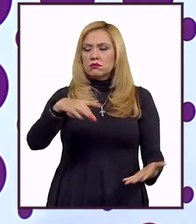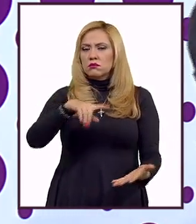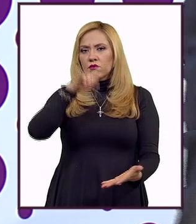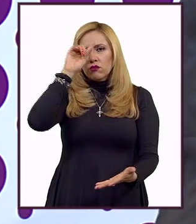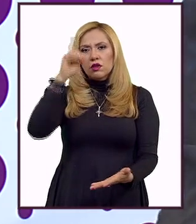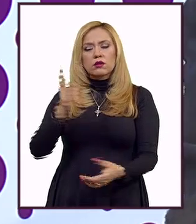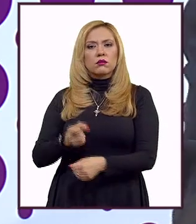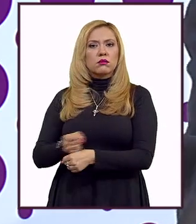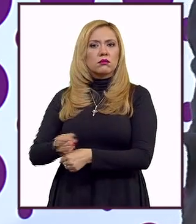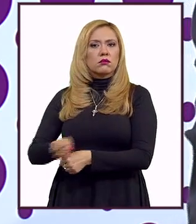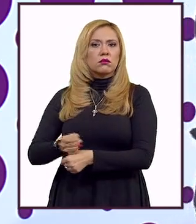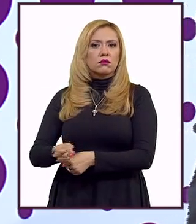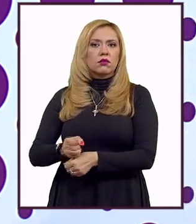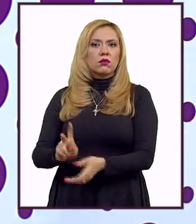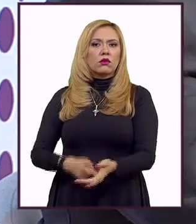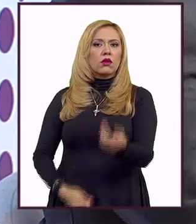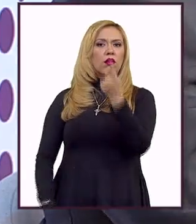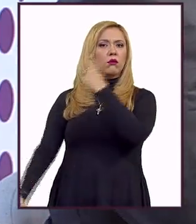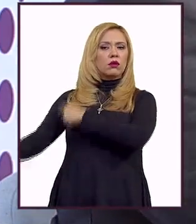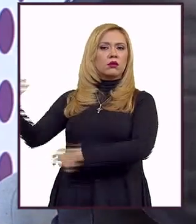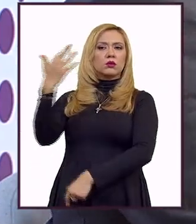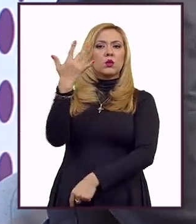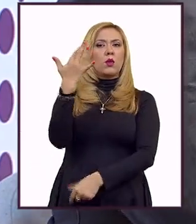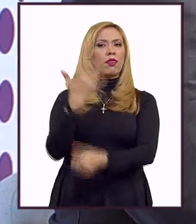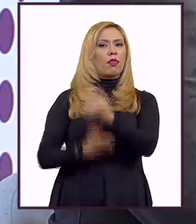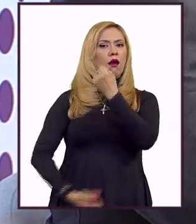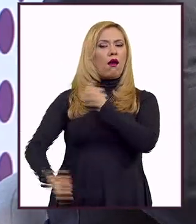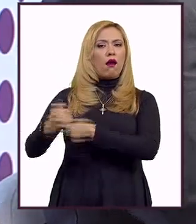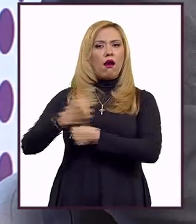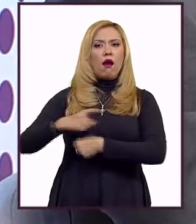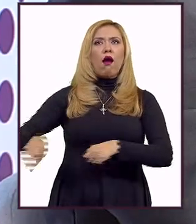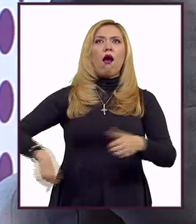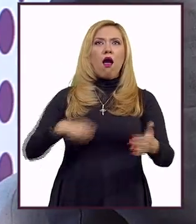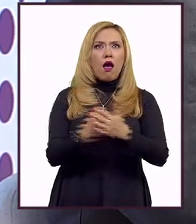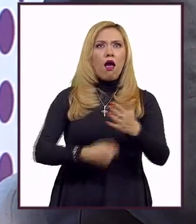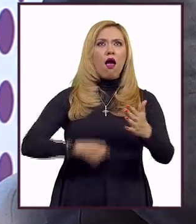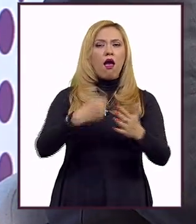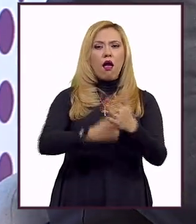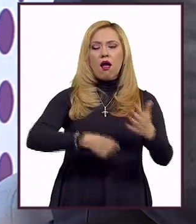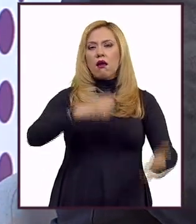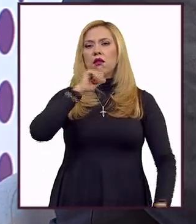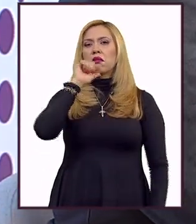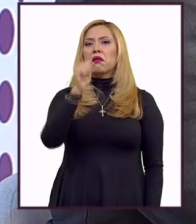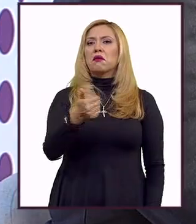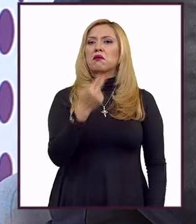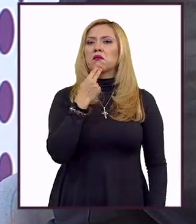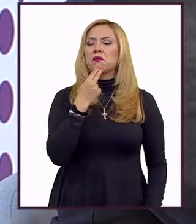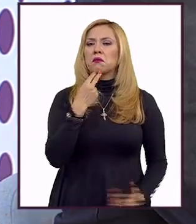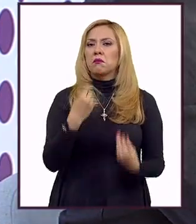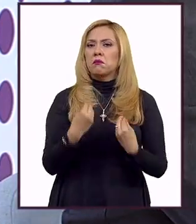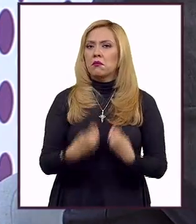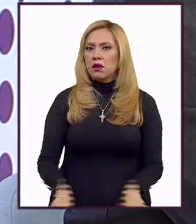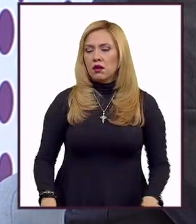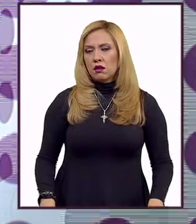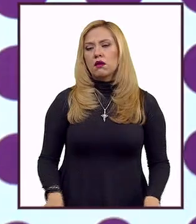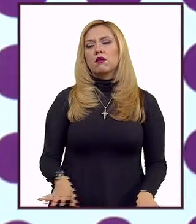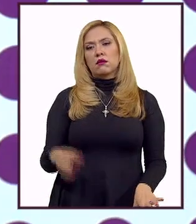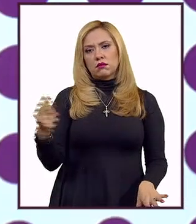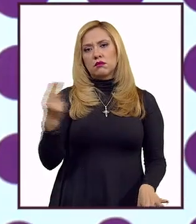Sería un retroceso de 50 años en todo lo que hemos luchado desde sociedad civil, desde el Poder Judicial, y es que desaparecería la figura del juez de